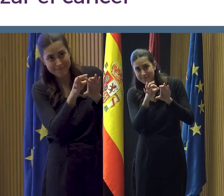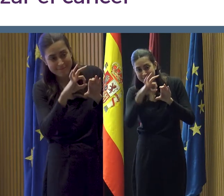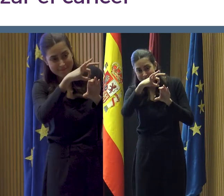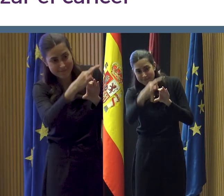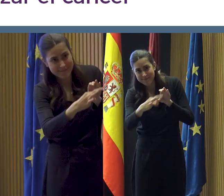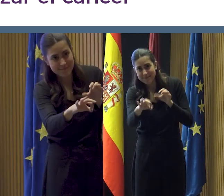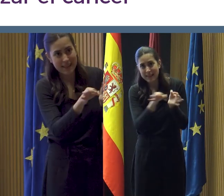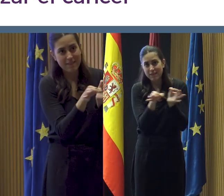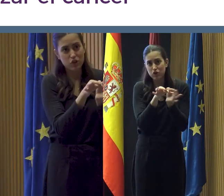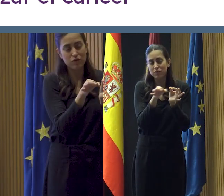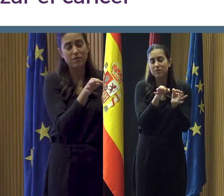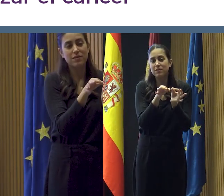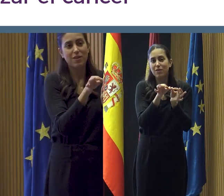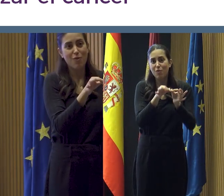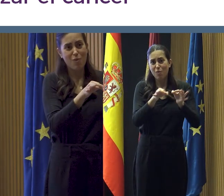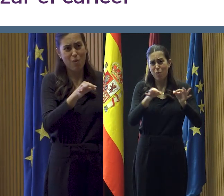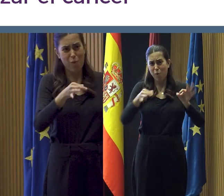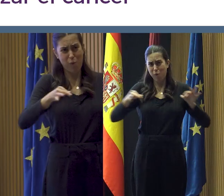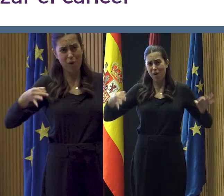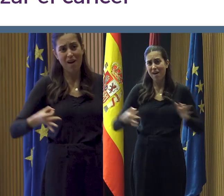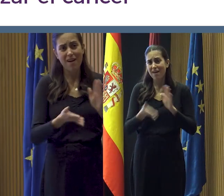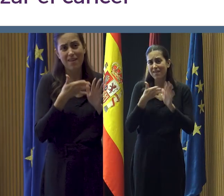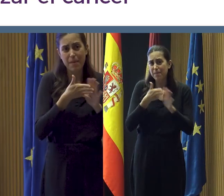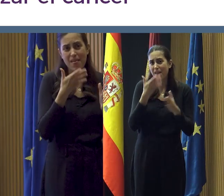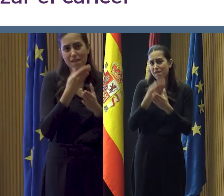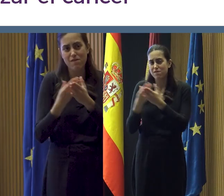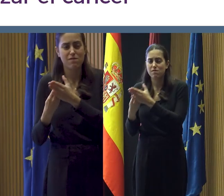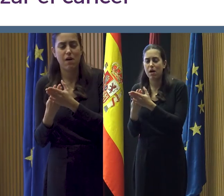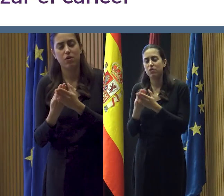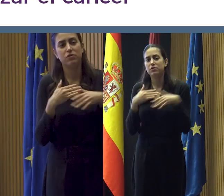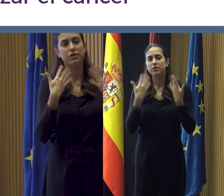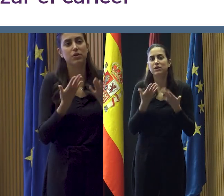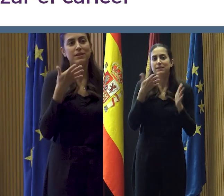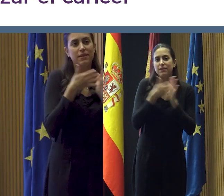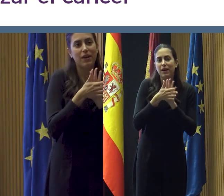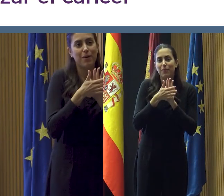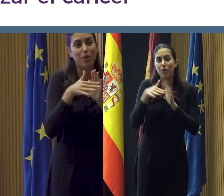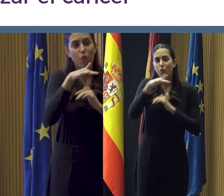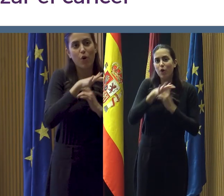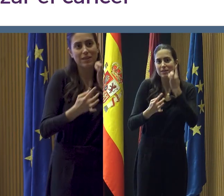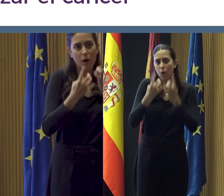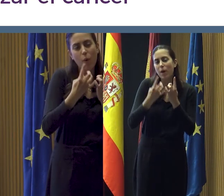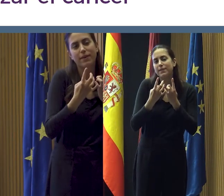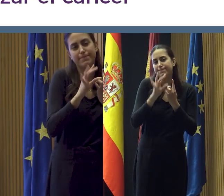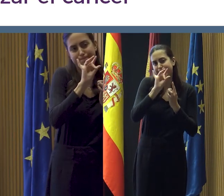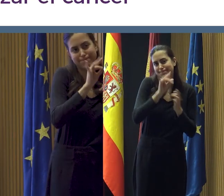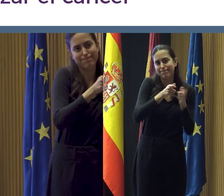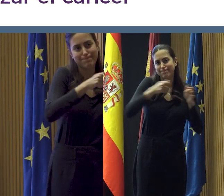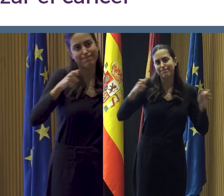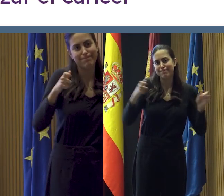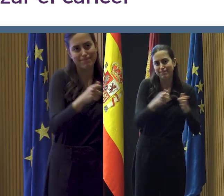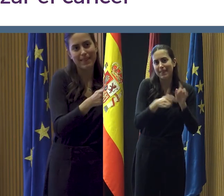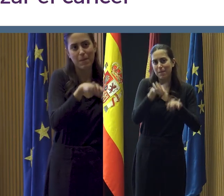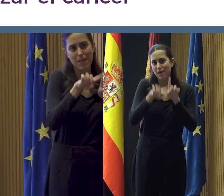división tan rápida hace que haya más fallos. Entonces, está claro que hay órganos que son más susceptibles que otros por eso. En el caso